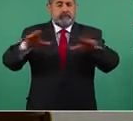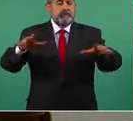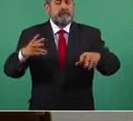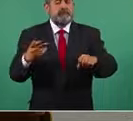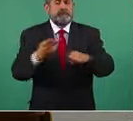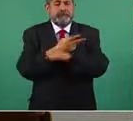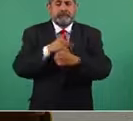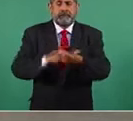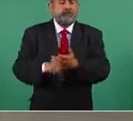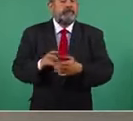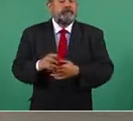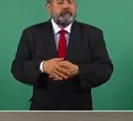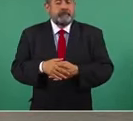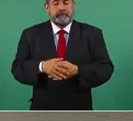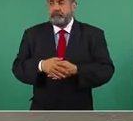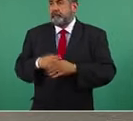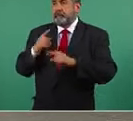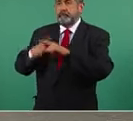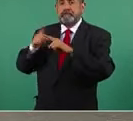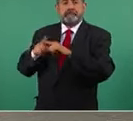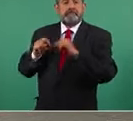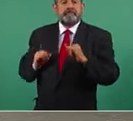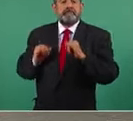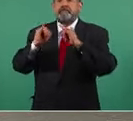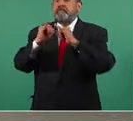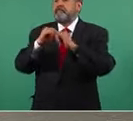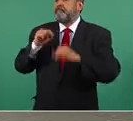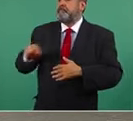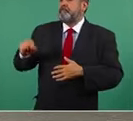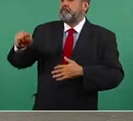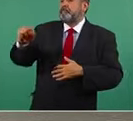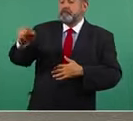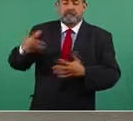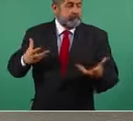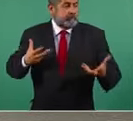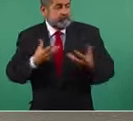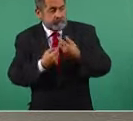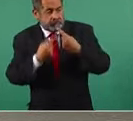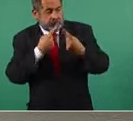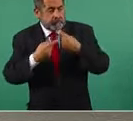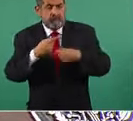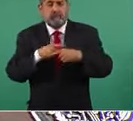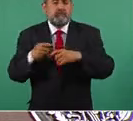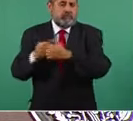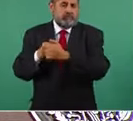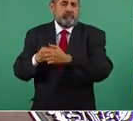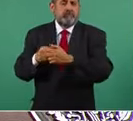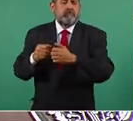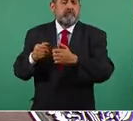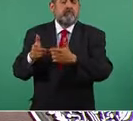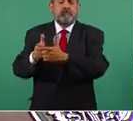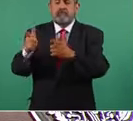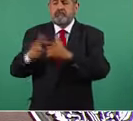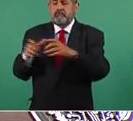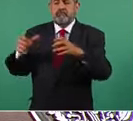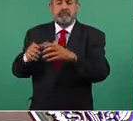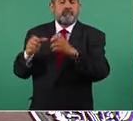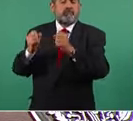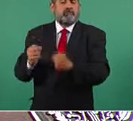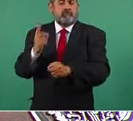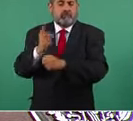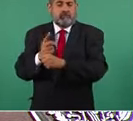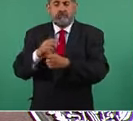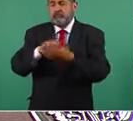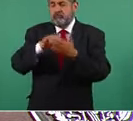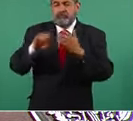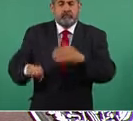resultado del trabajo de las instituciones integrantes del Gabinete de Seguridad, como la